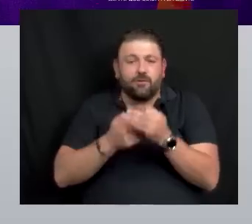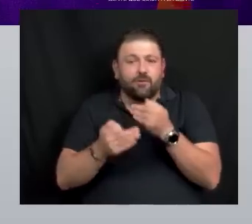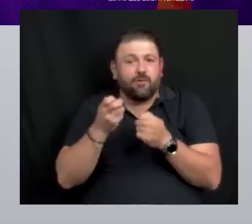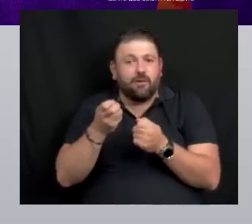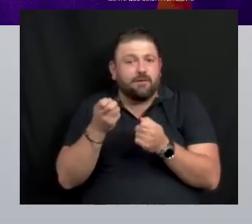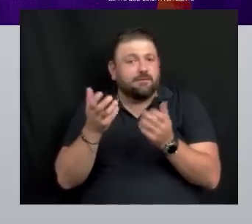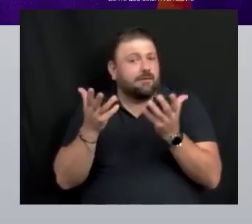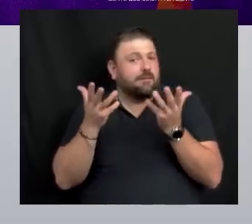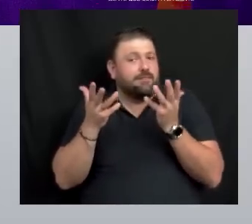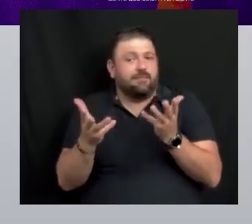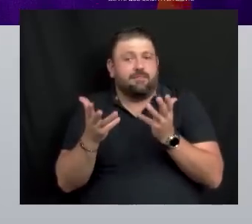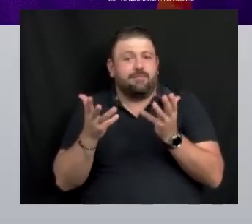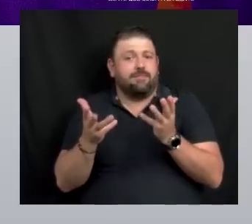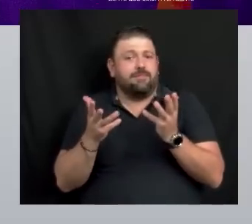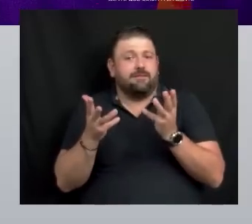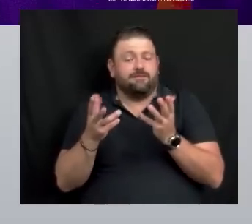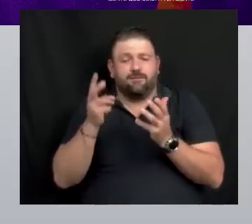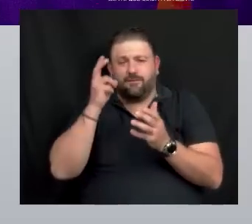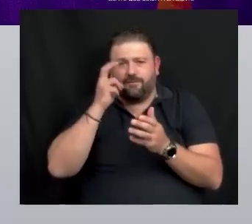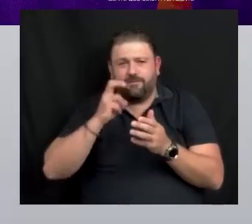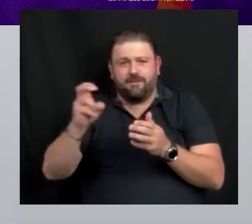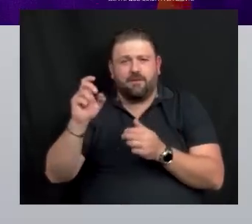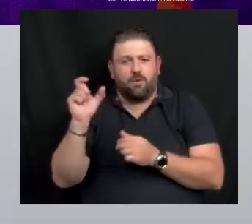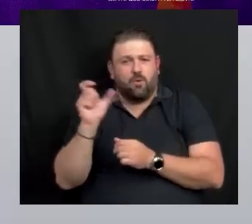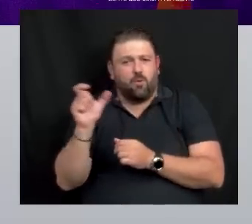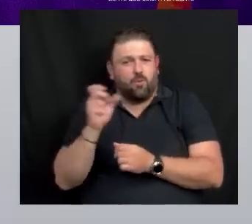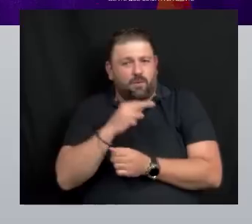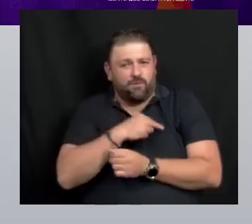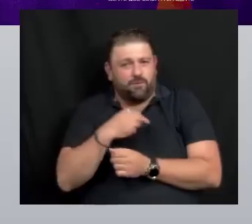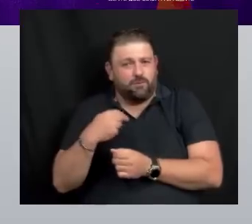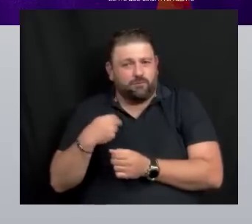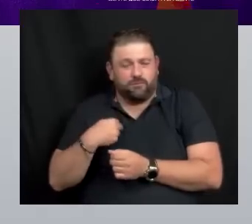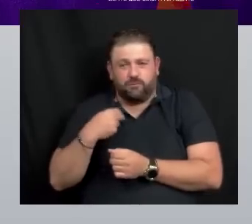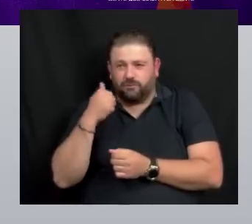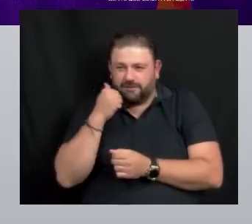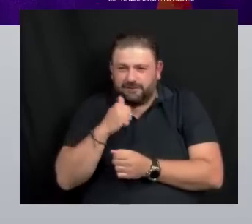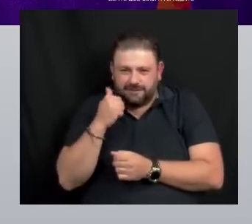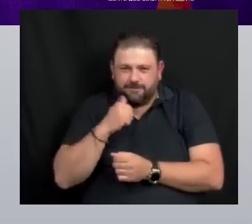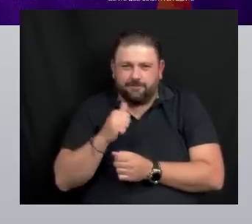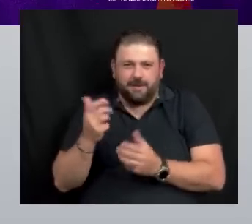en este principio, ¿sí? Cuando nosotros hacemos esta parte